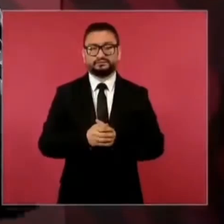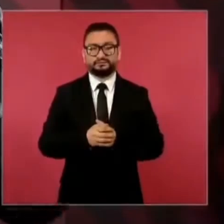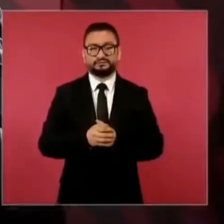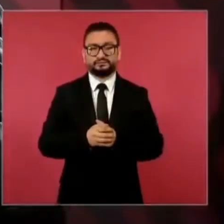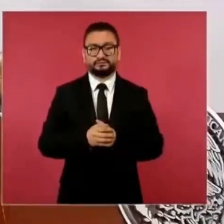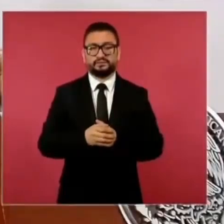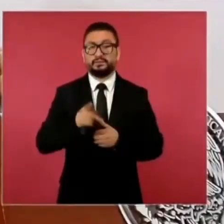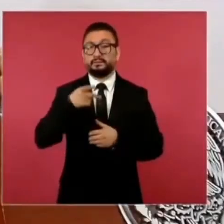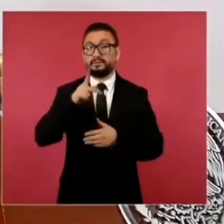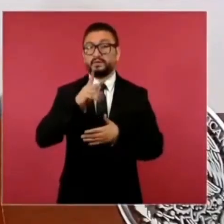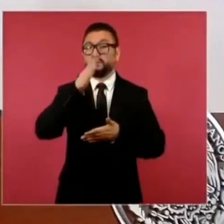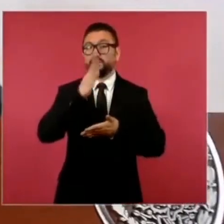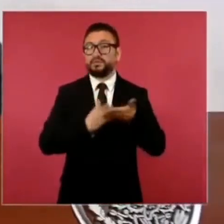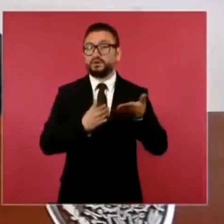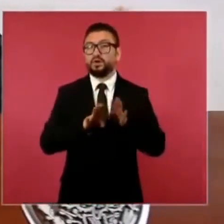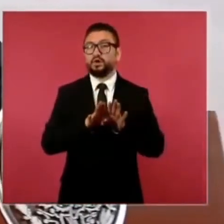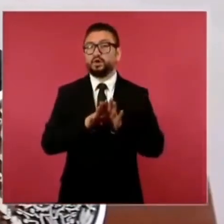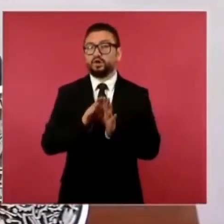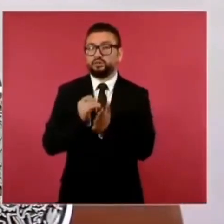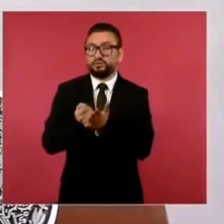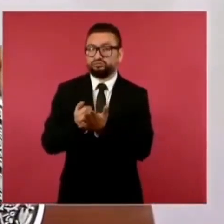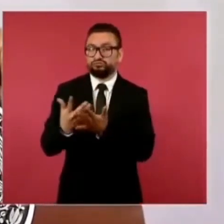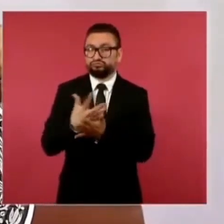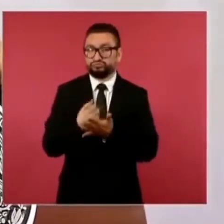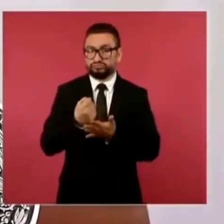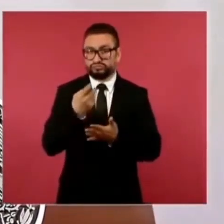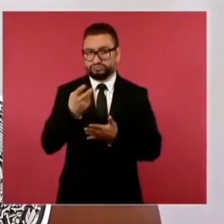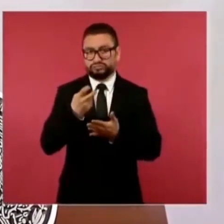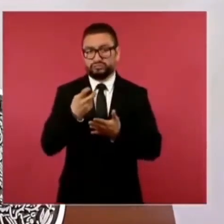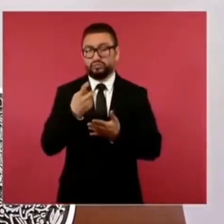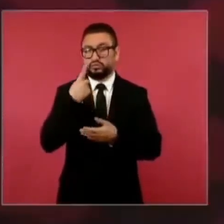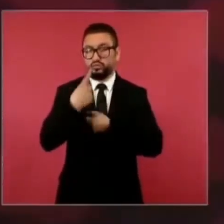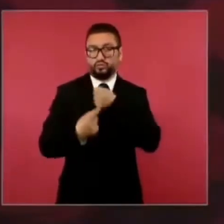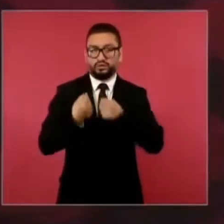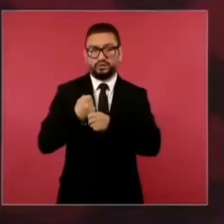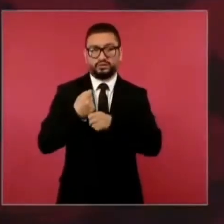es lo que se ahorra cada año